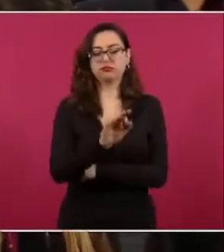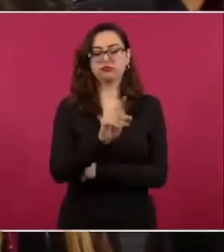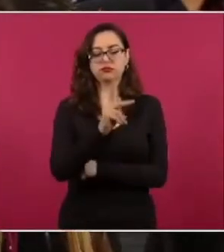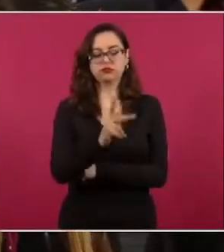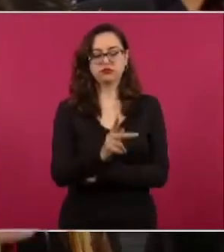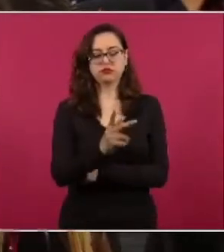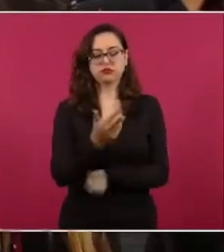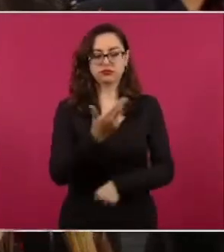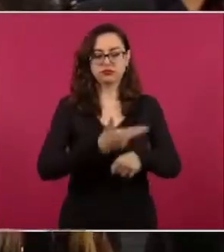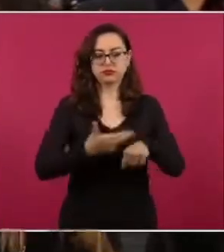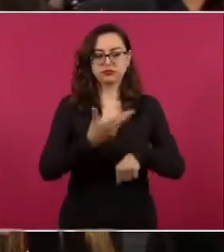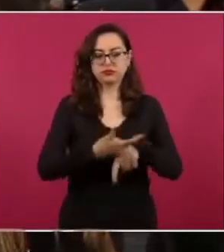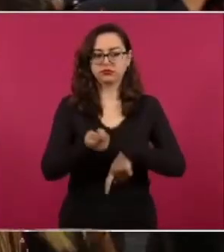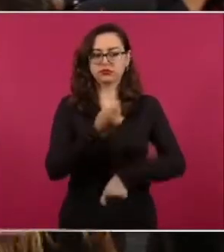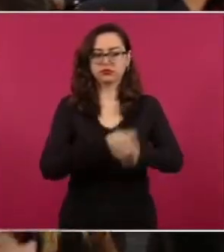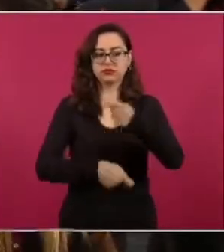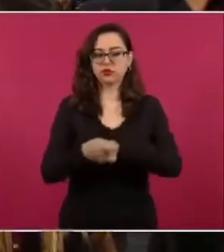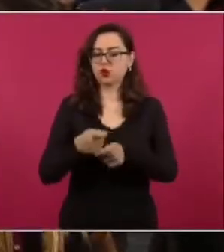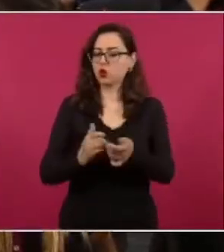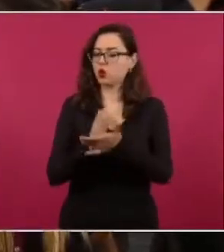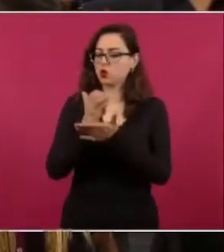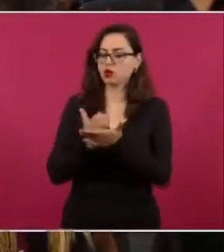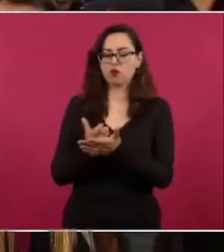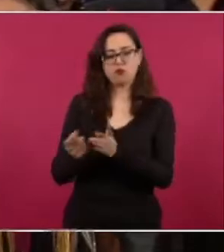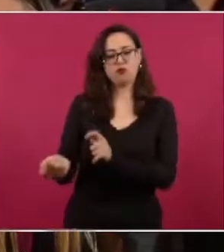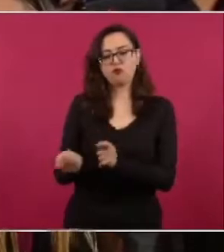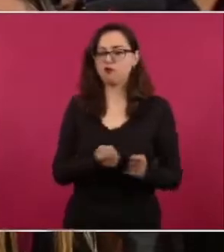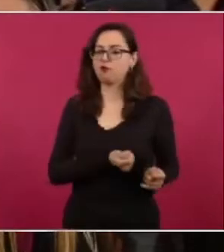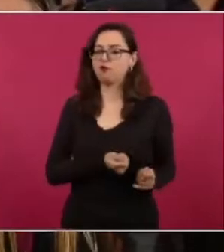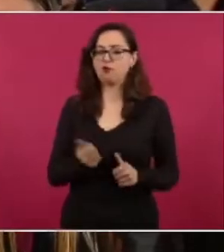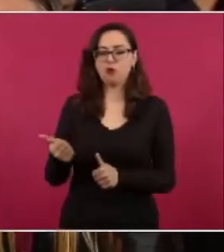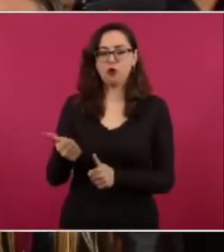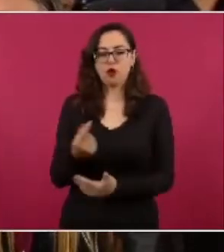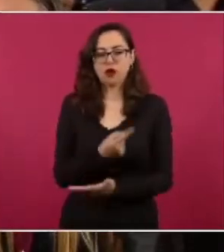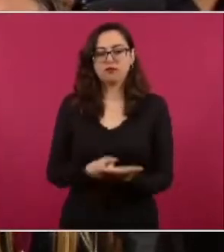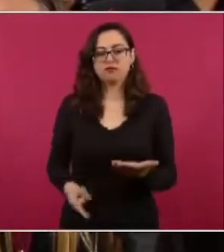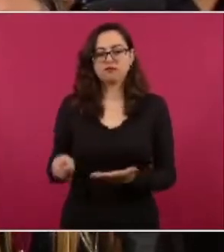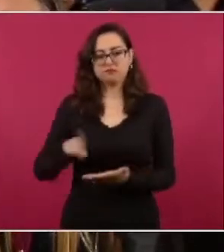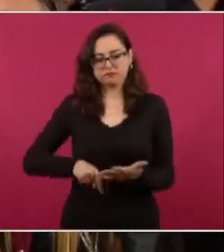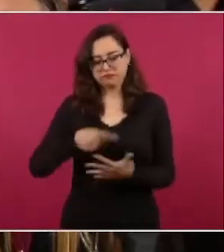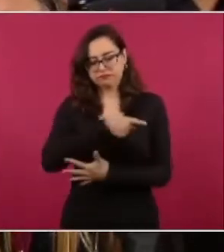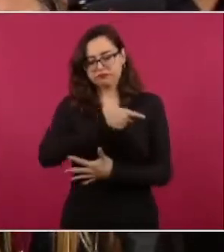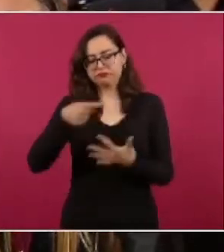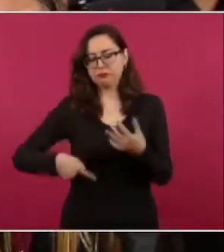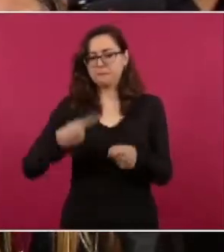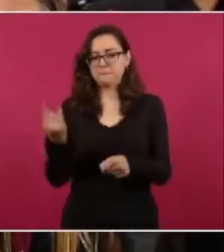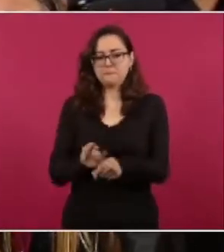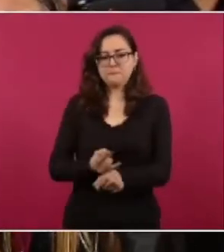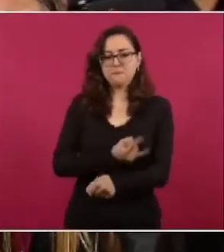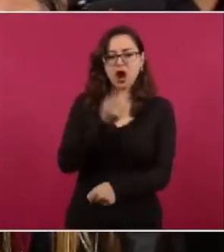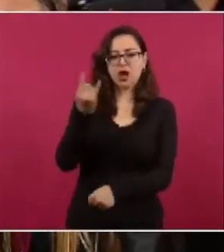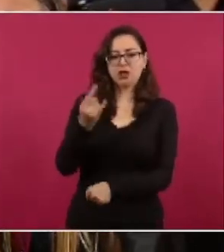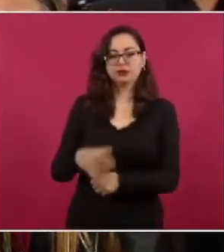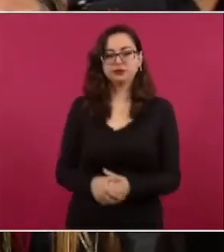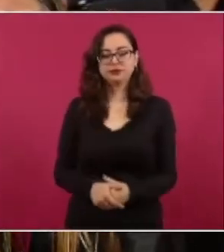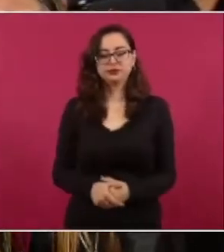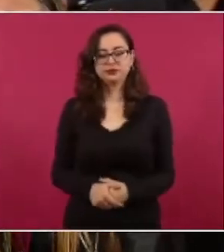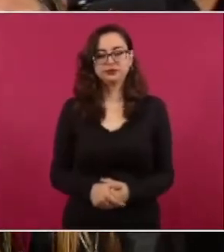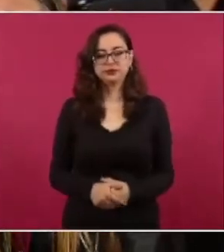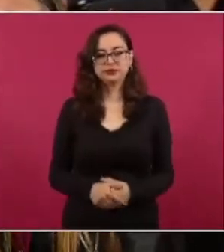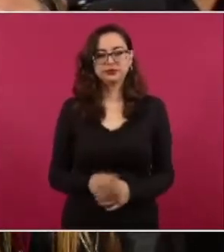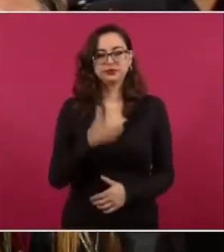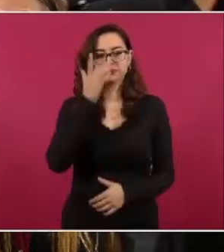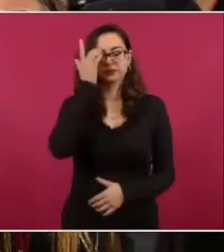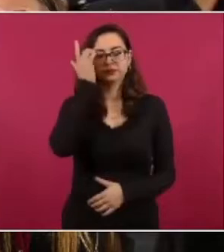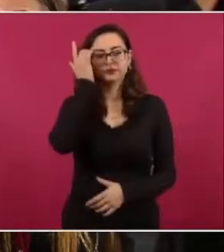posible, que los saquen del contrato marco, porque incumplen con todas las condiciones. Tenemos también